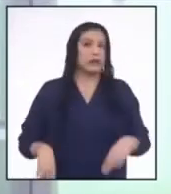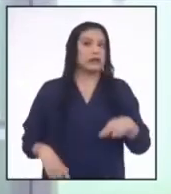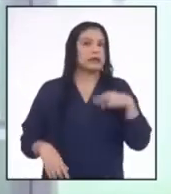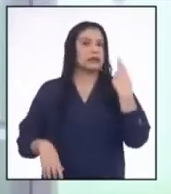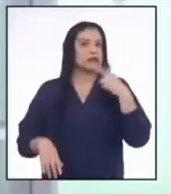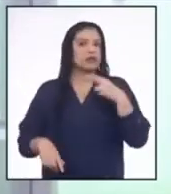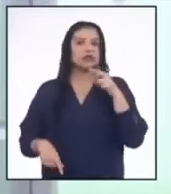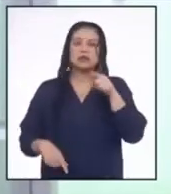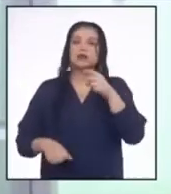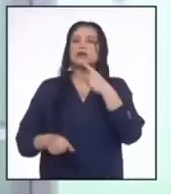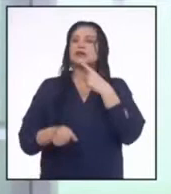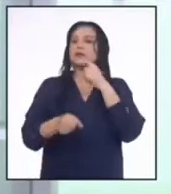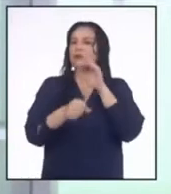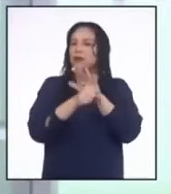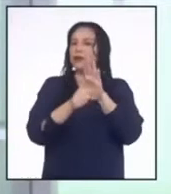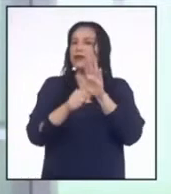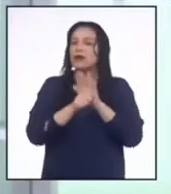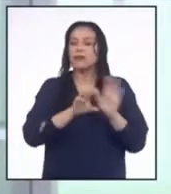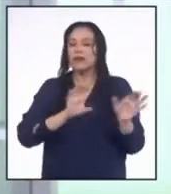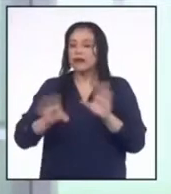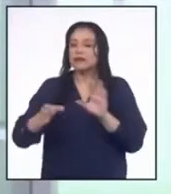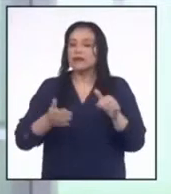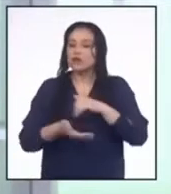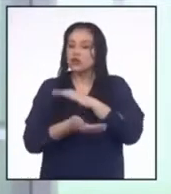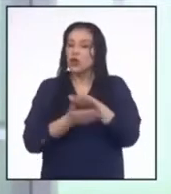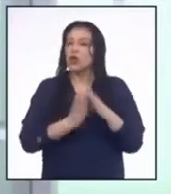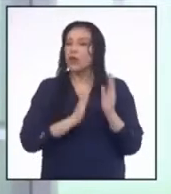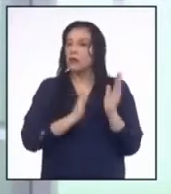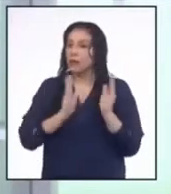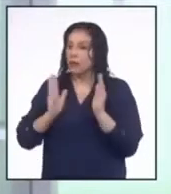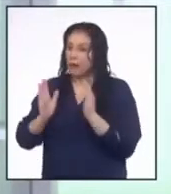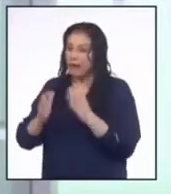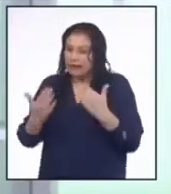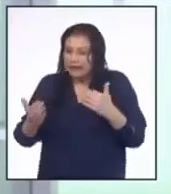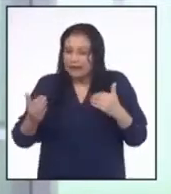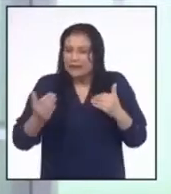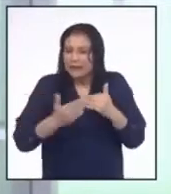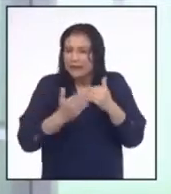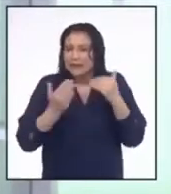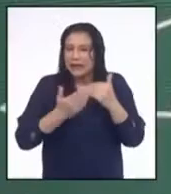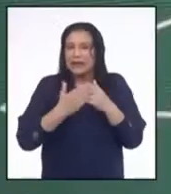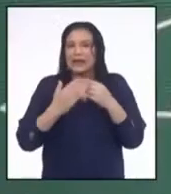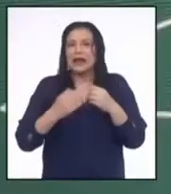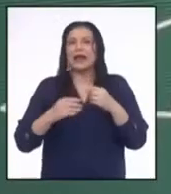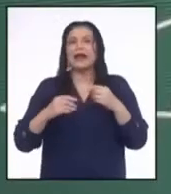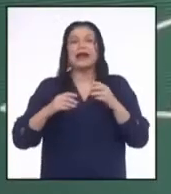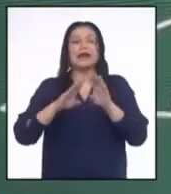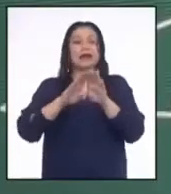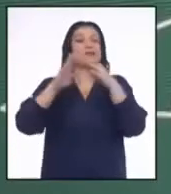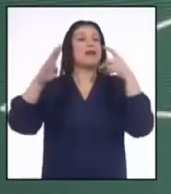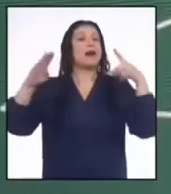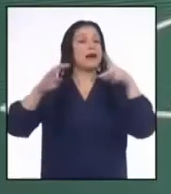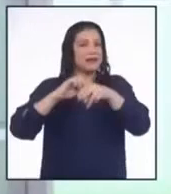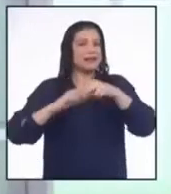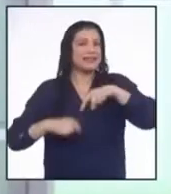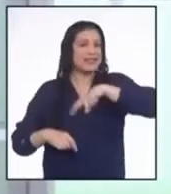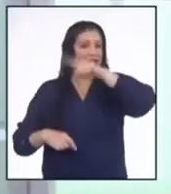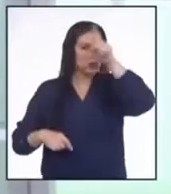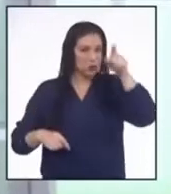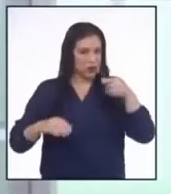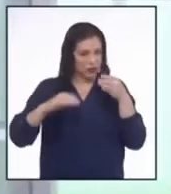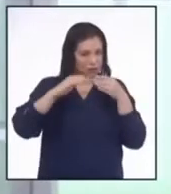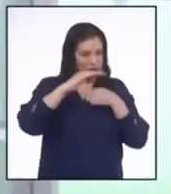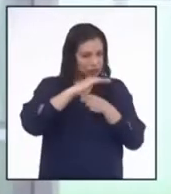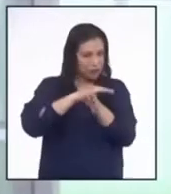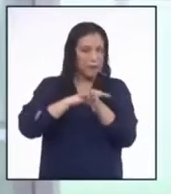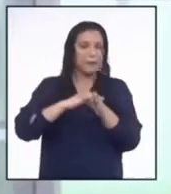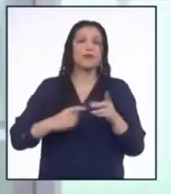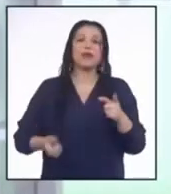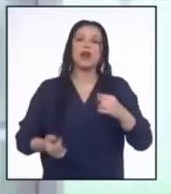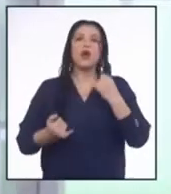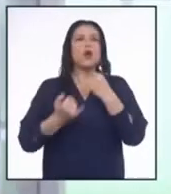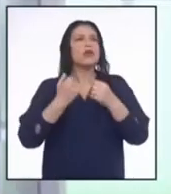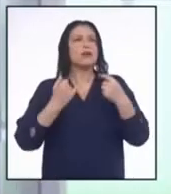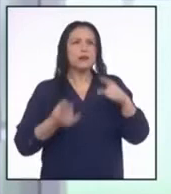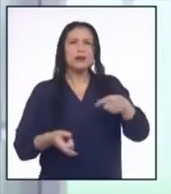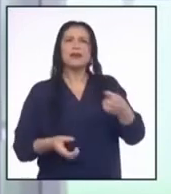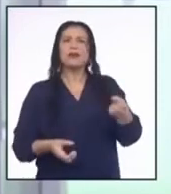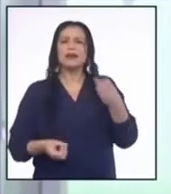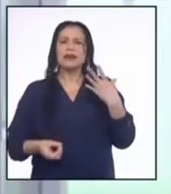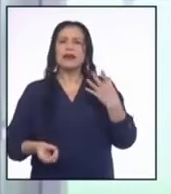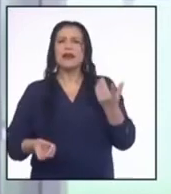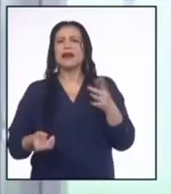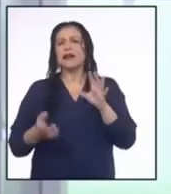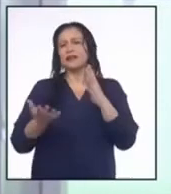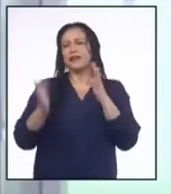se comprometieron a realizar las gestiones y creo que están próximos a inaugurar dicho túnel. Lo último que supe fue que tenía